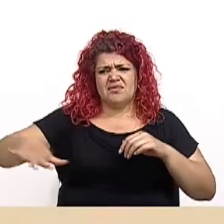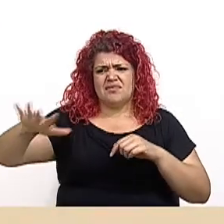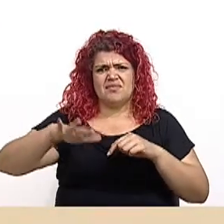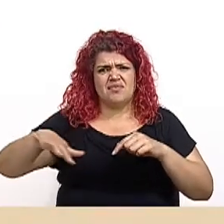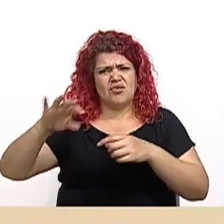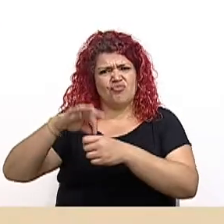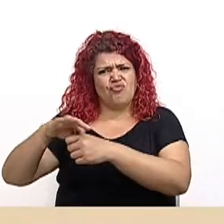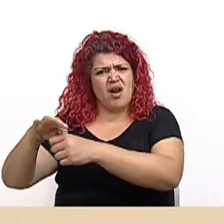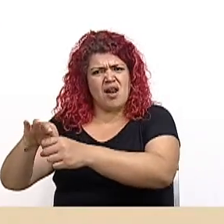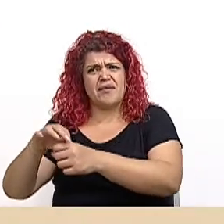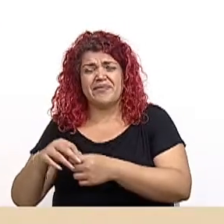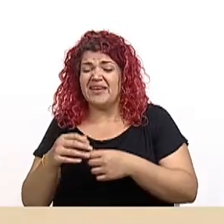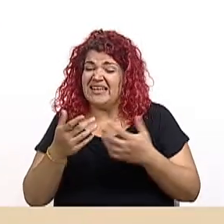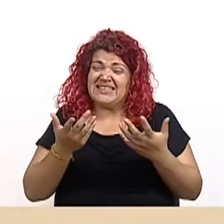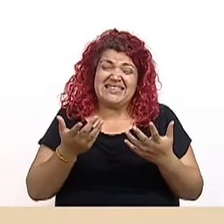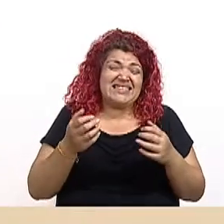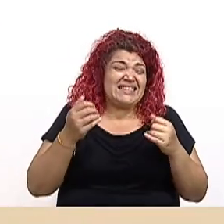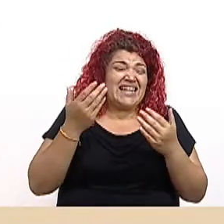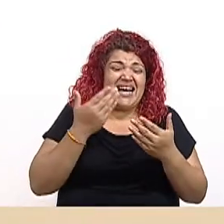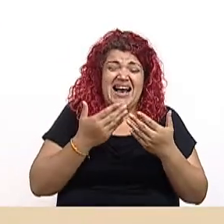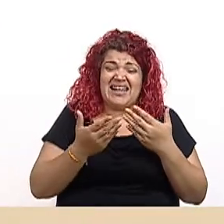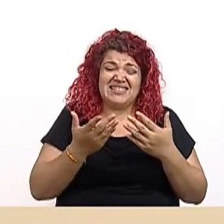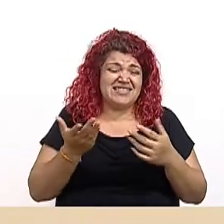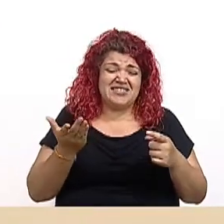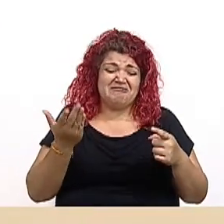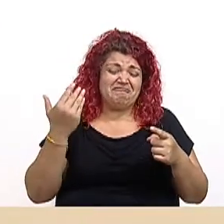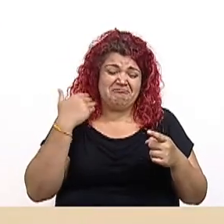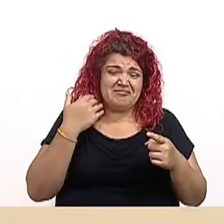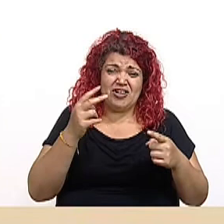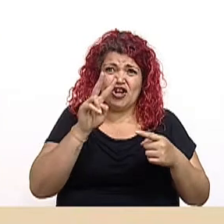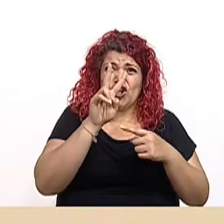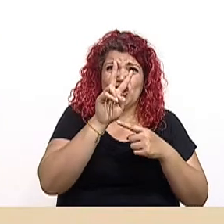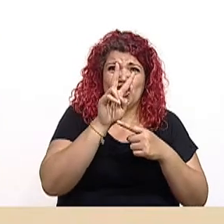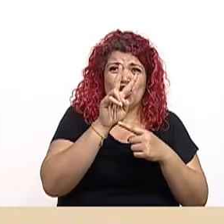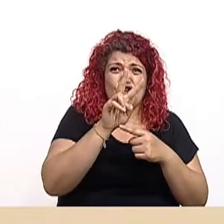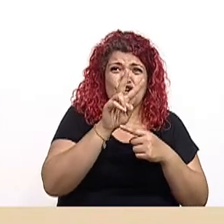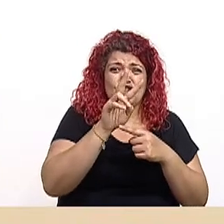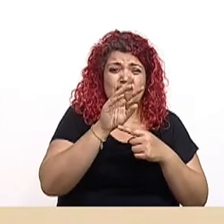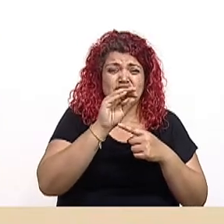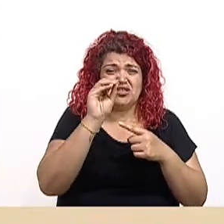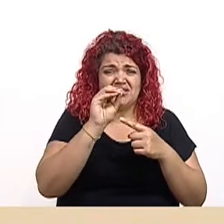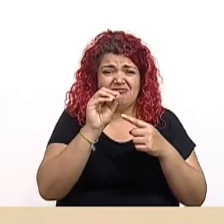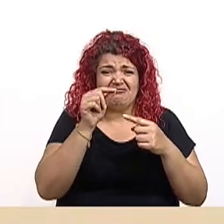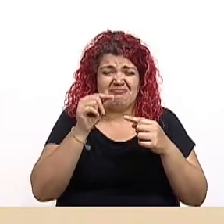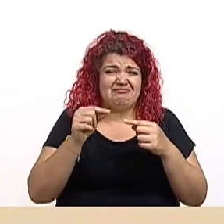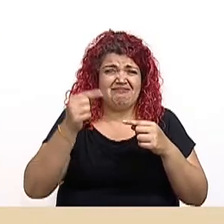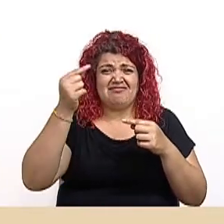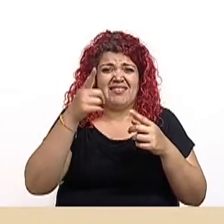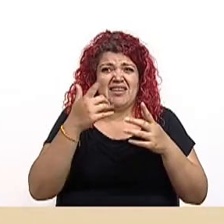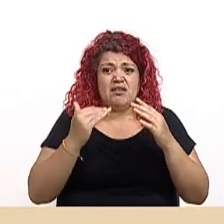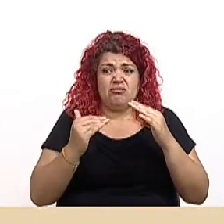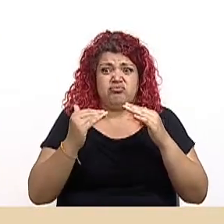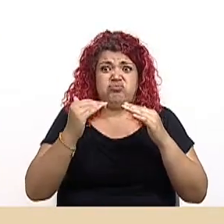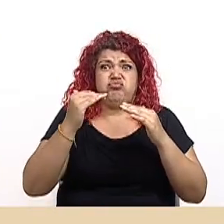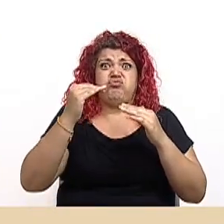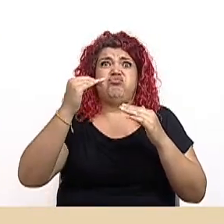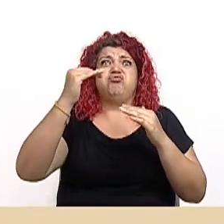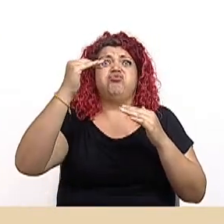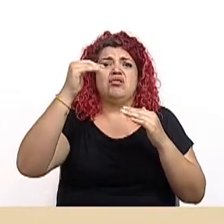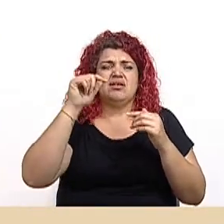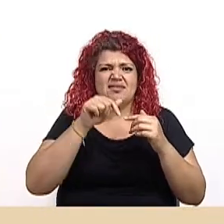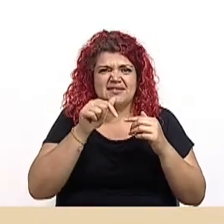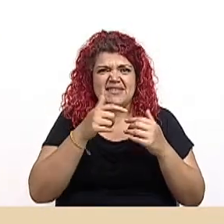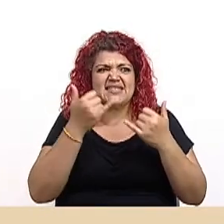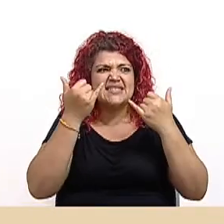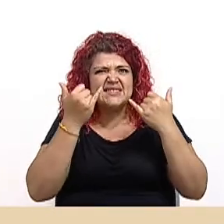Teniendo en cuenta que es casi inevitable que se produzca un aumento de 2 grados Celsius de la temperatura media global durante las próximas décadas, es preciso